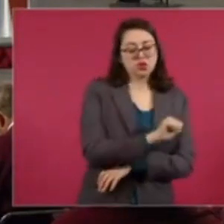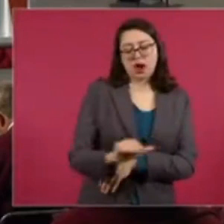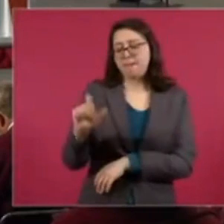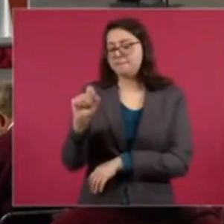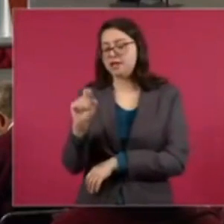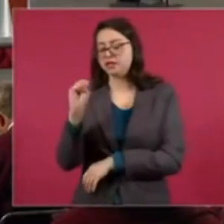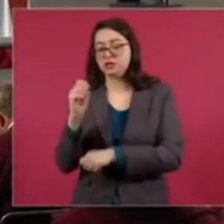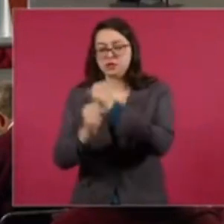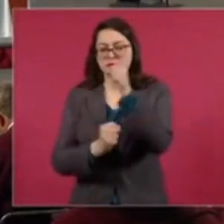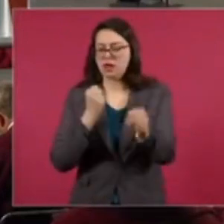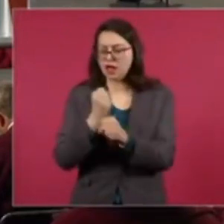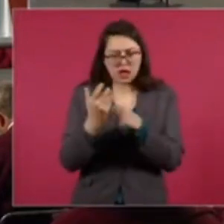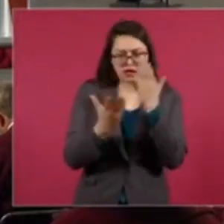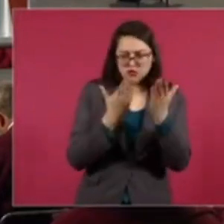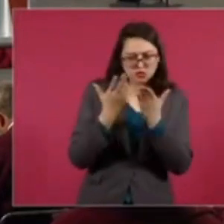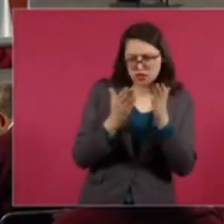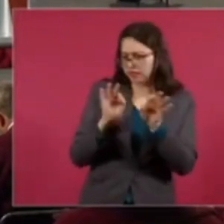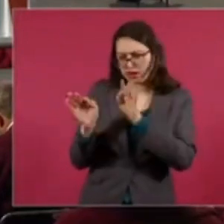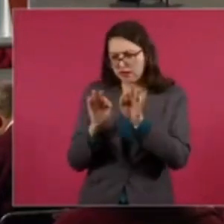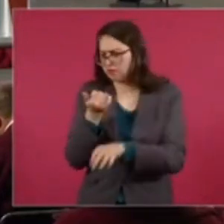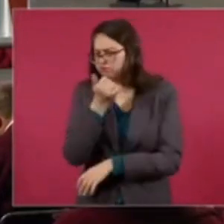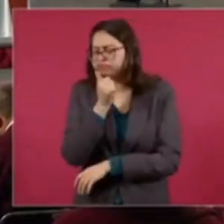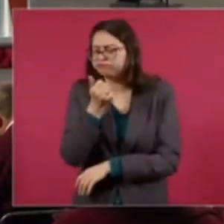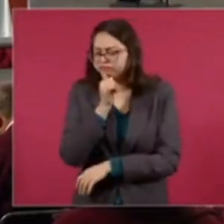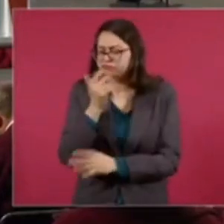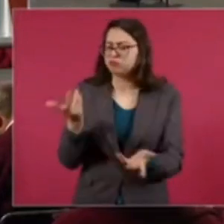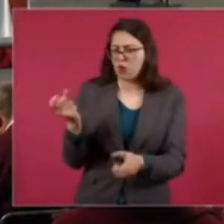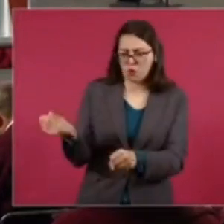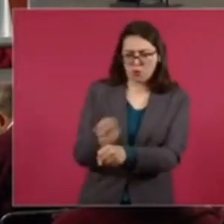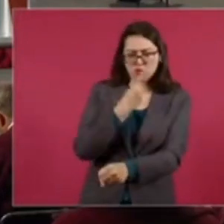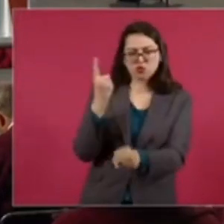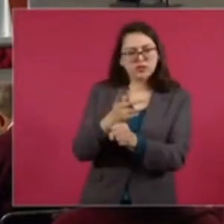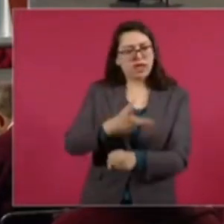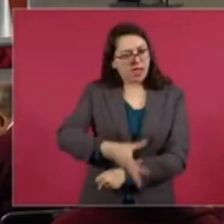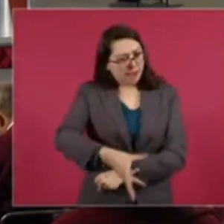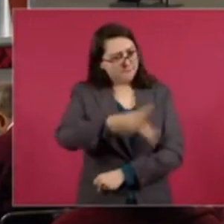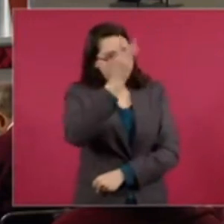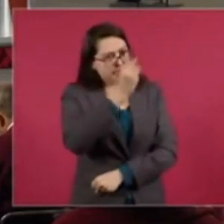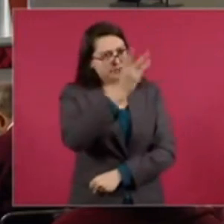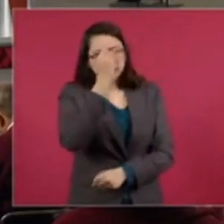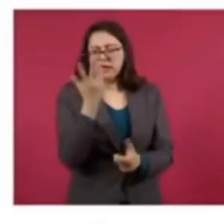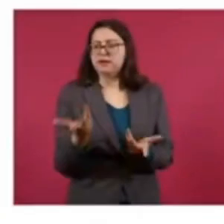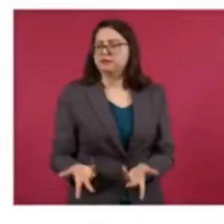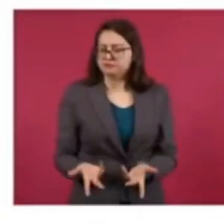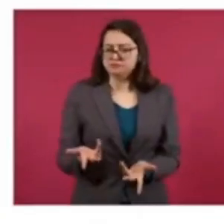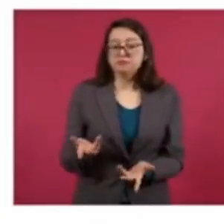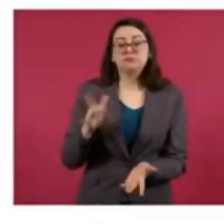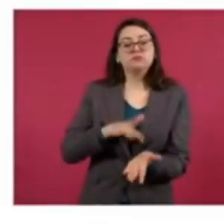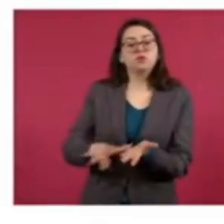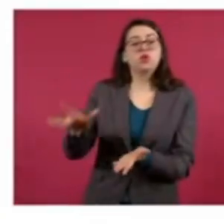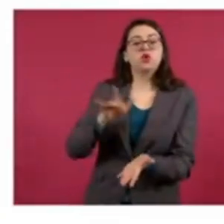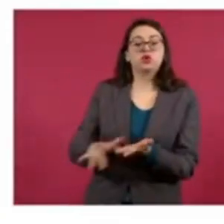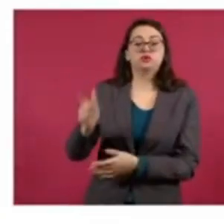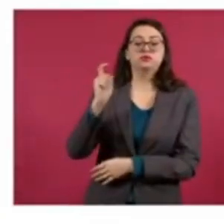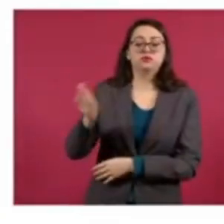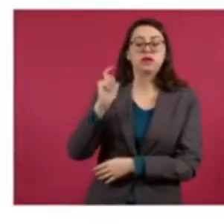el Congreso y ya se lo rechazaron. Es el mismo Congreso, son los mismos senadores los que le van